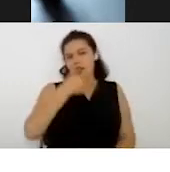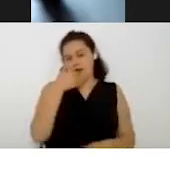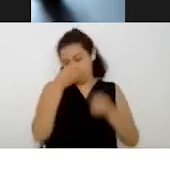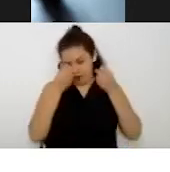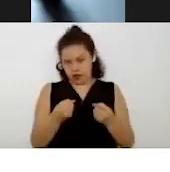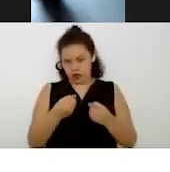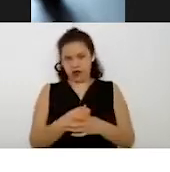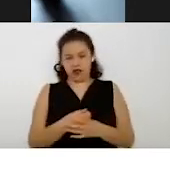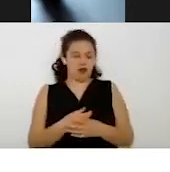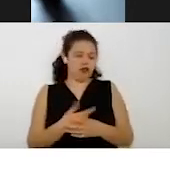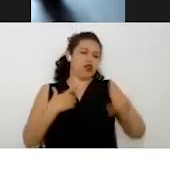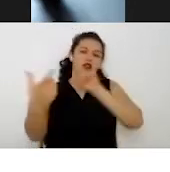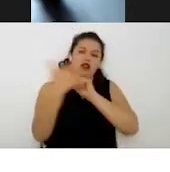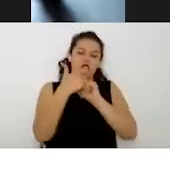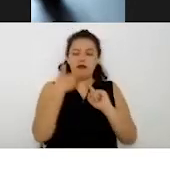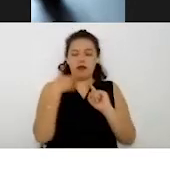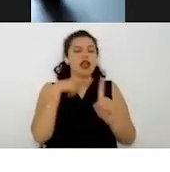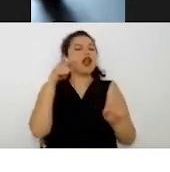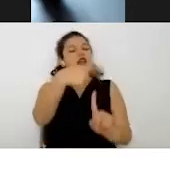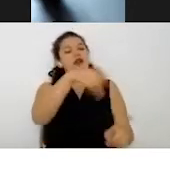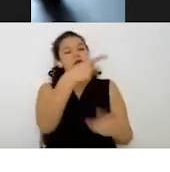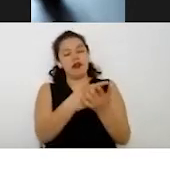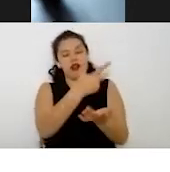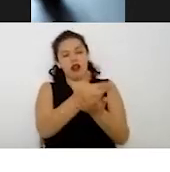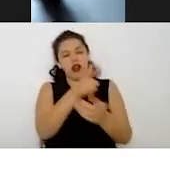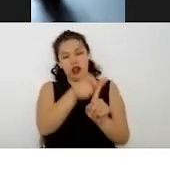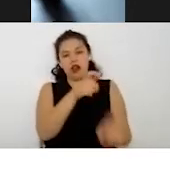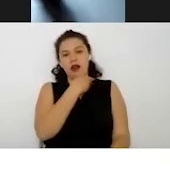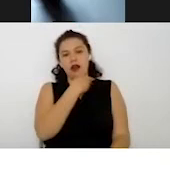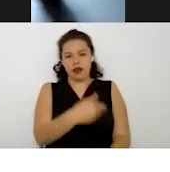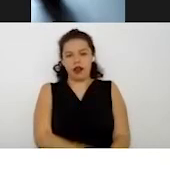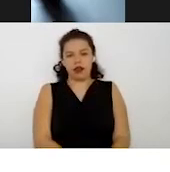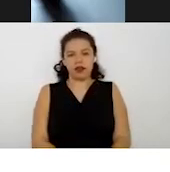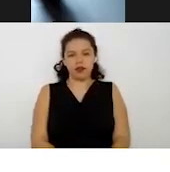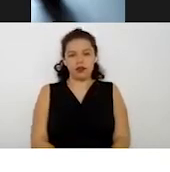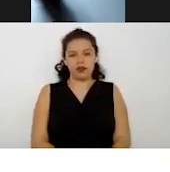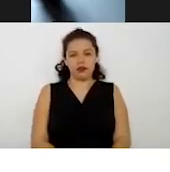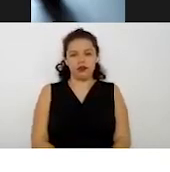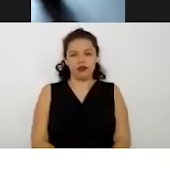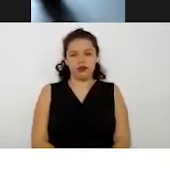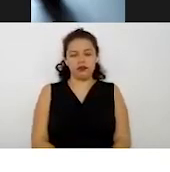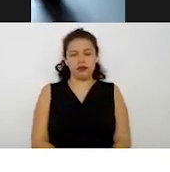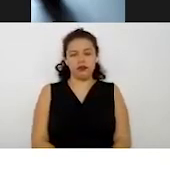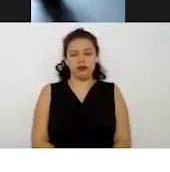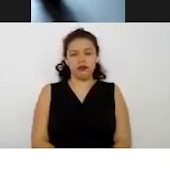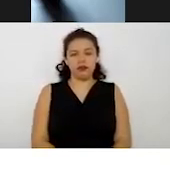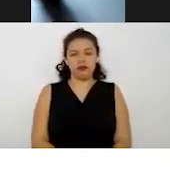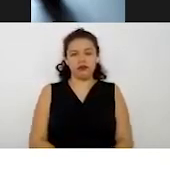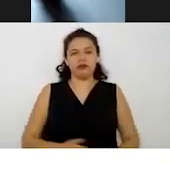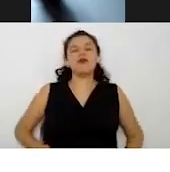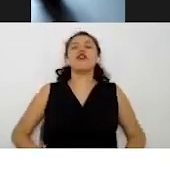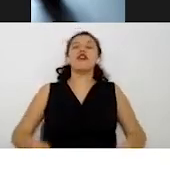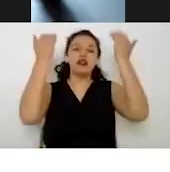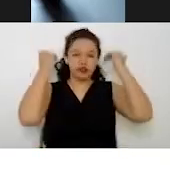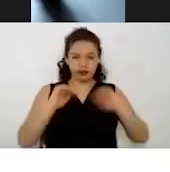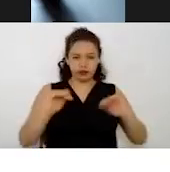me estoy protegiendo tanto a la víctima como a mí. ¿De acuerdo? La segunda, recordarán que hacíamos